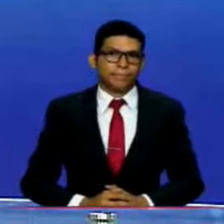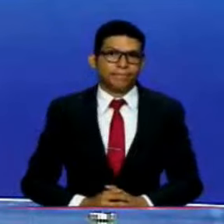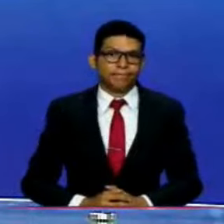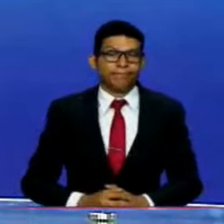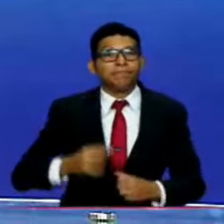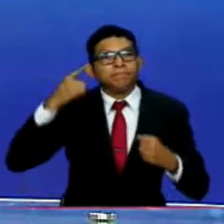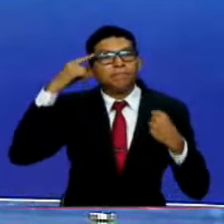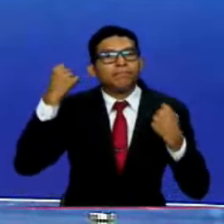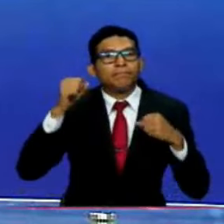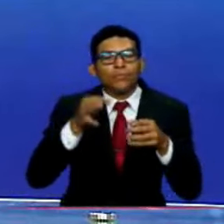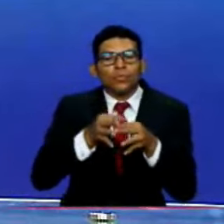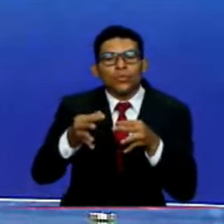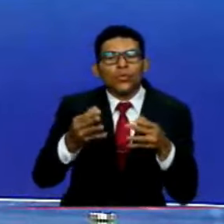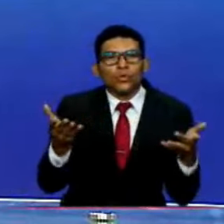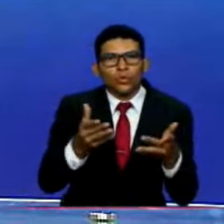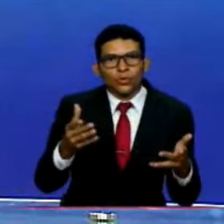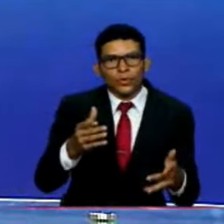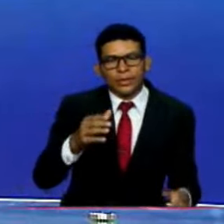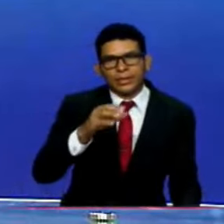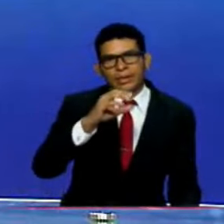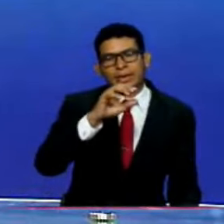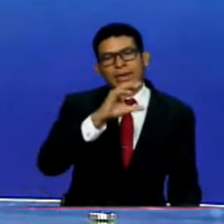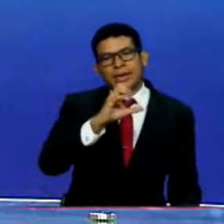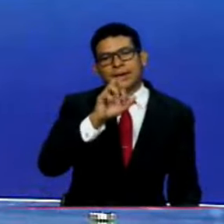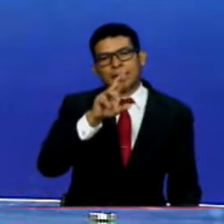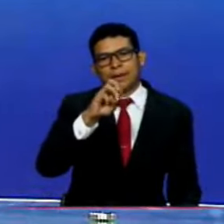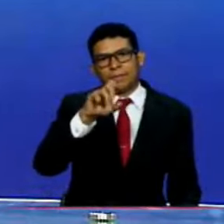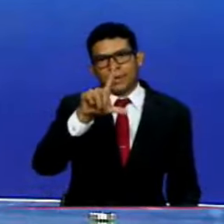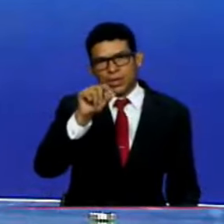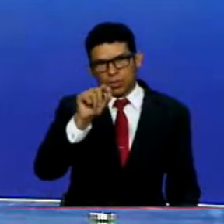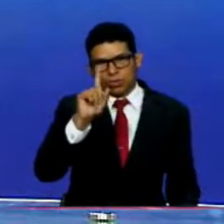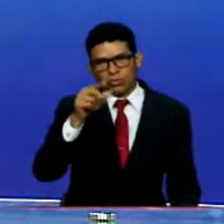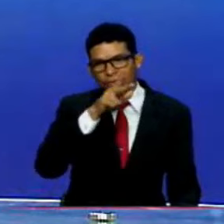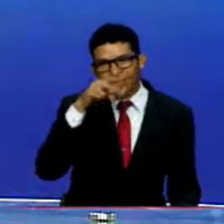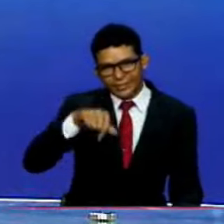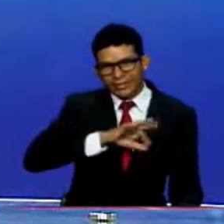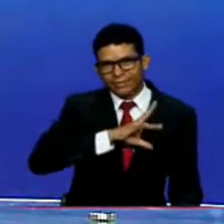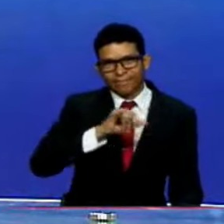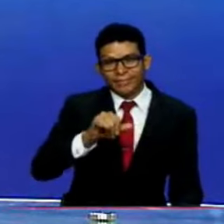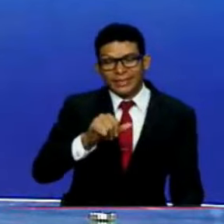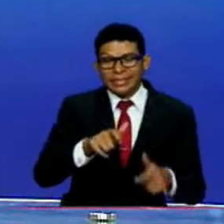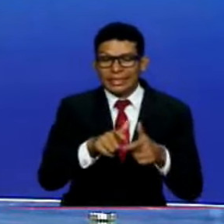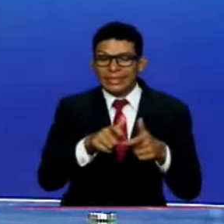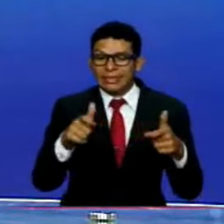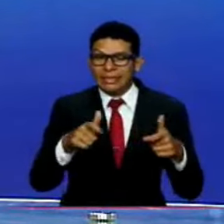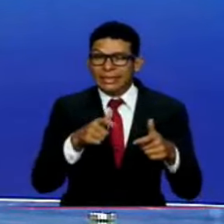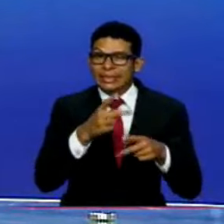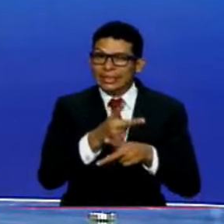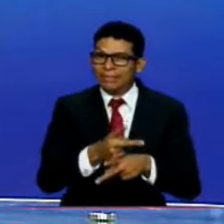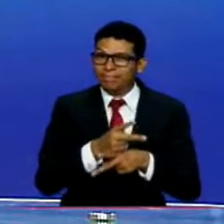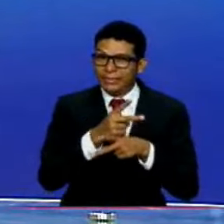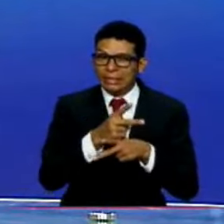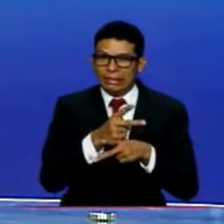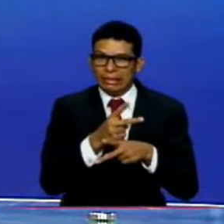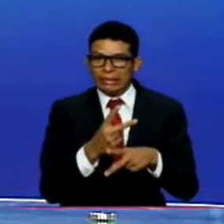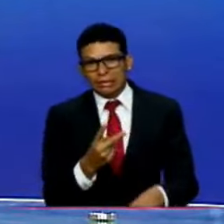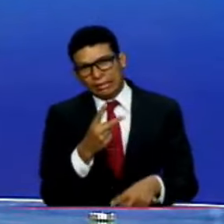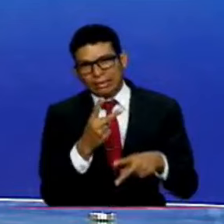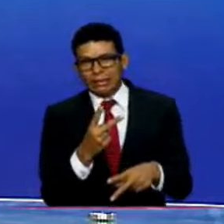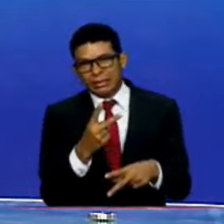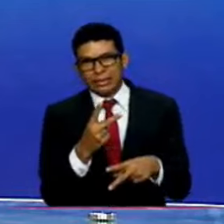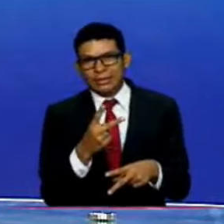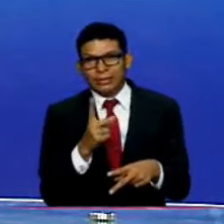hay preocupación en el corregimiento de villacarmelo zona rural de Cali por el incremento de la inseguridad del sector donde a pesar del